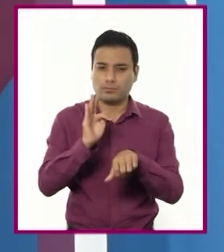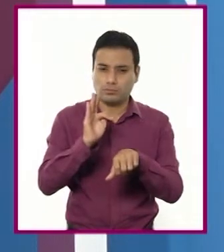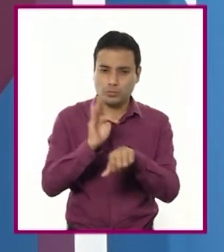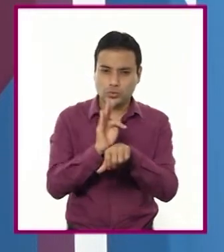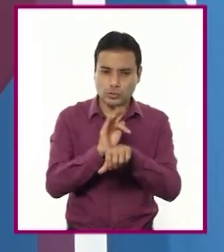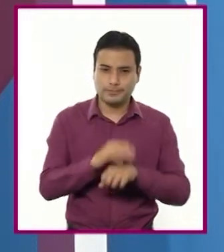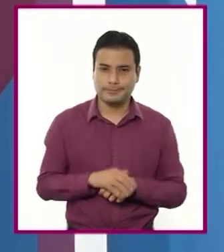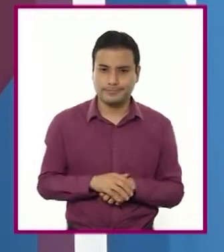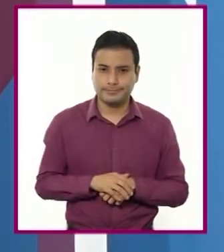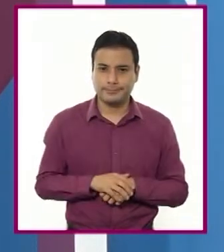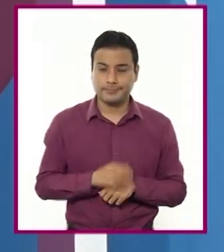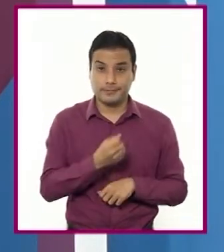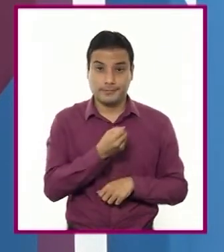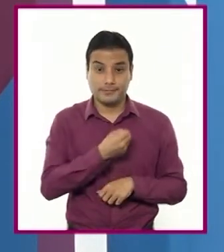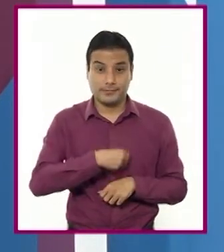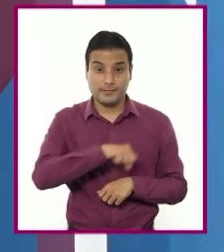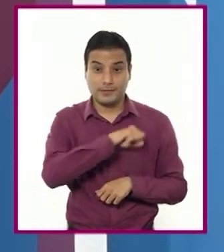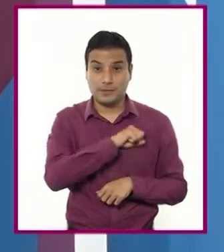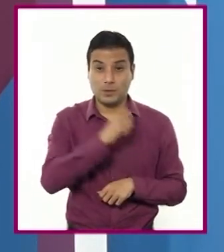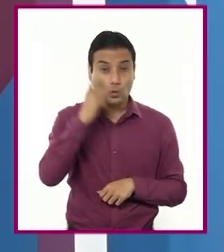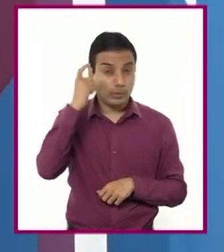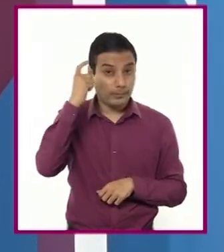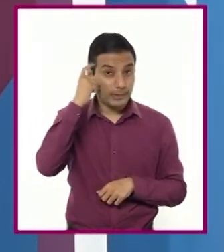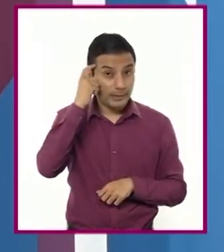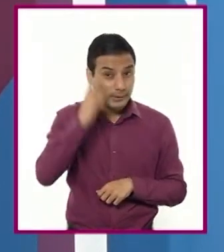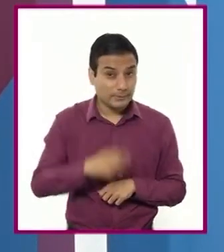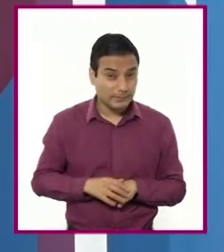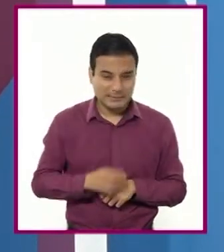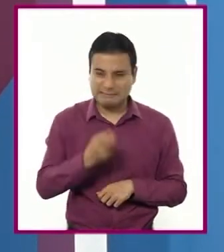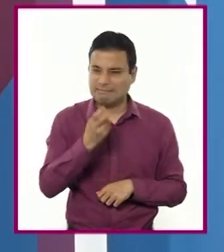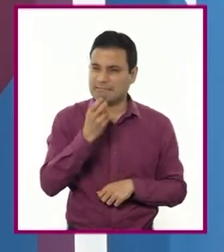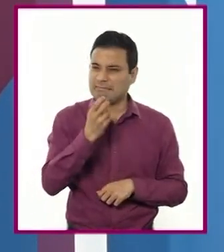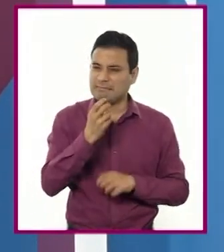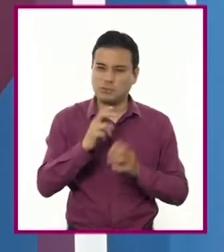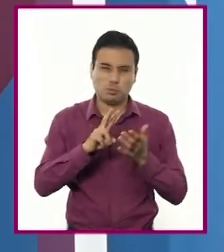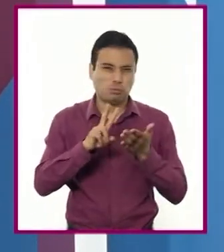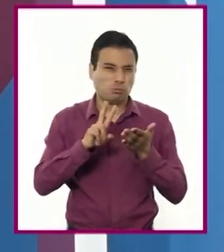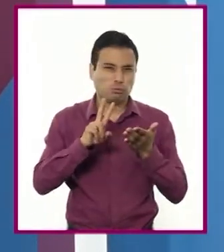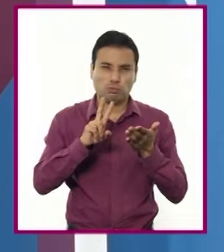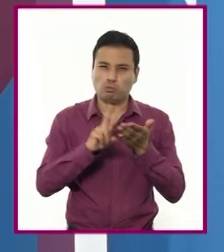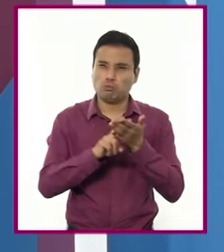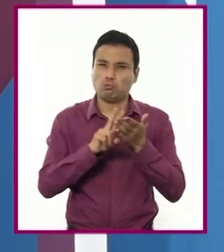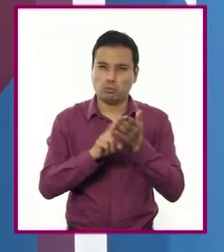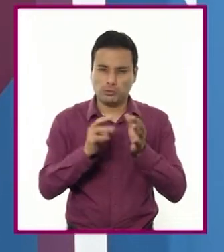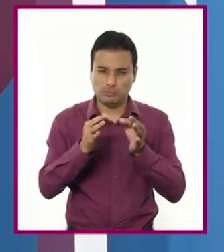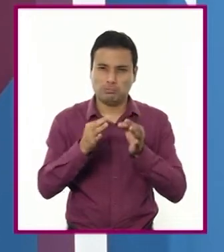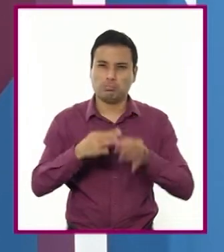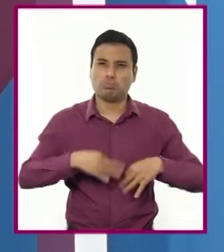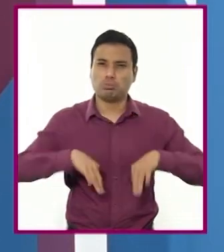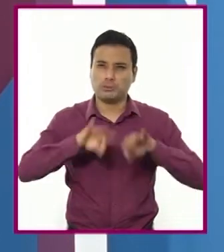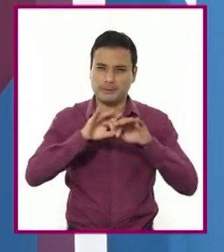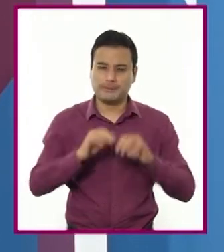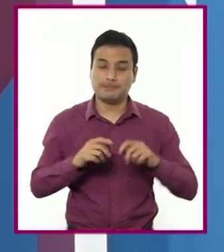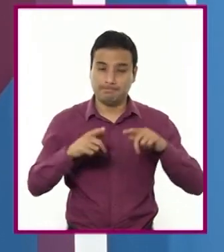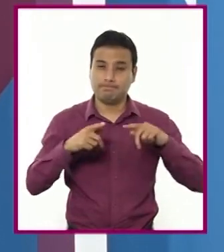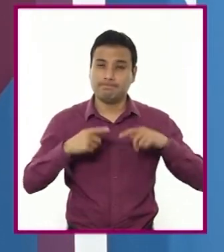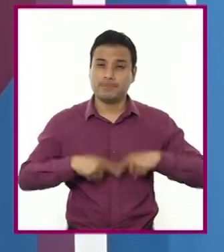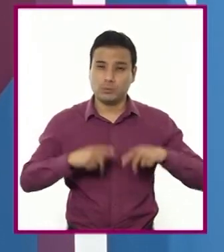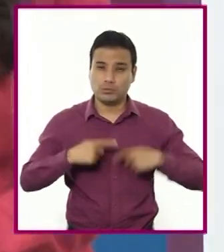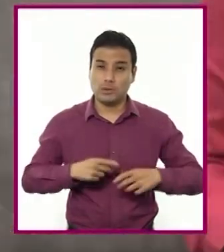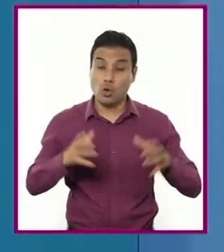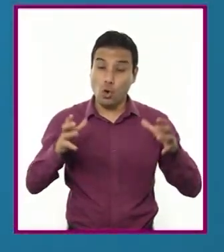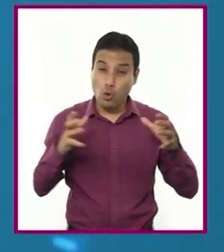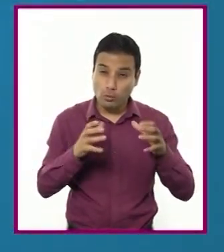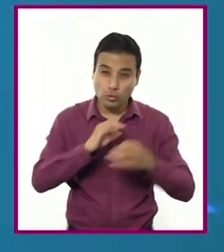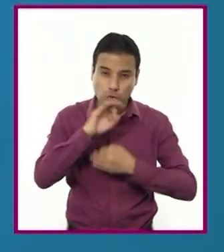y el restablecimiento de la salud mental son preocupaciones vitales de las personas, las comunidades y las sociedades de todo